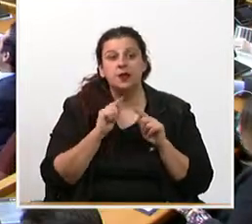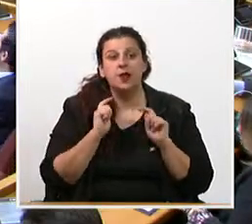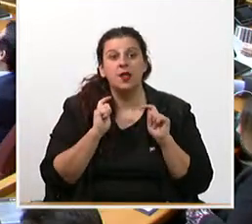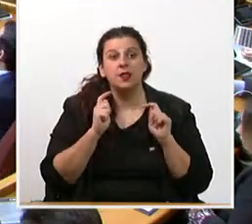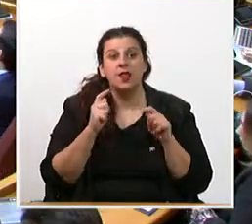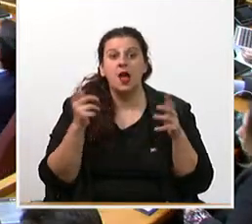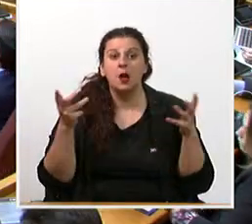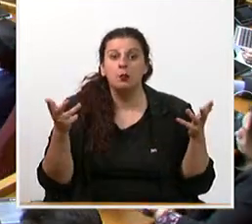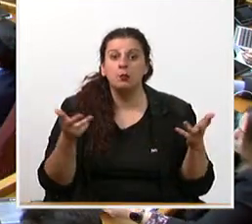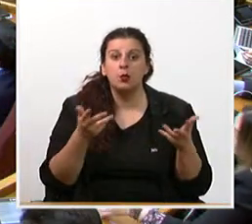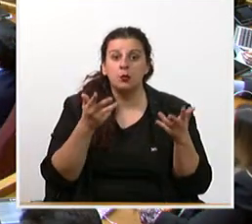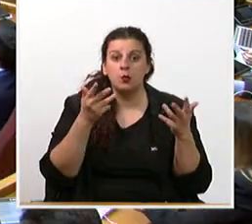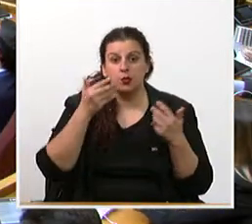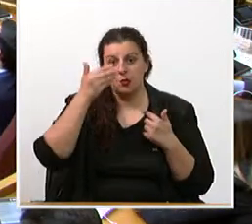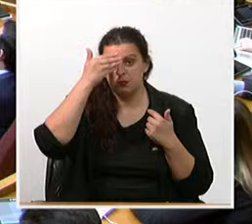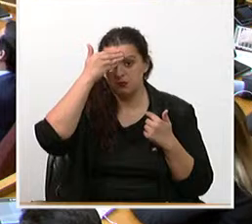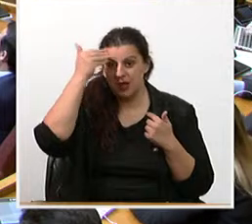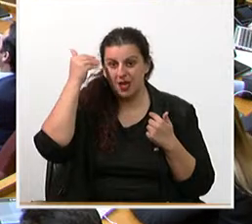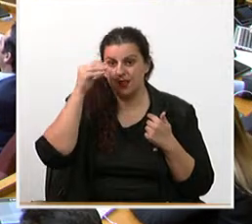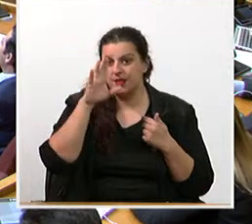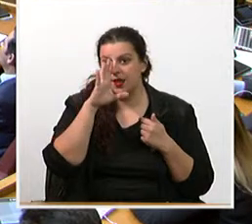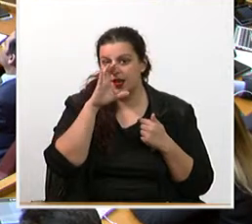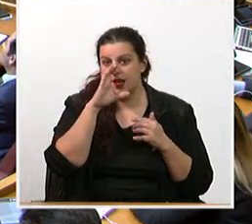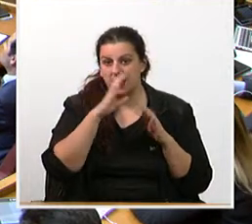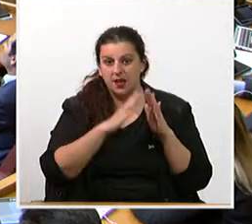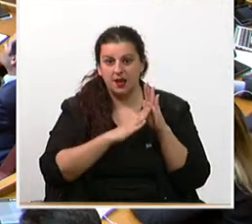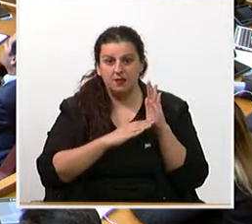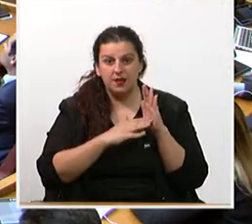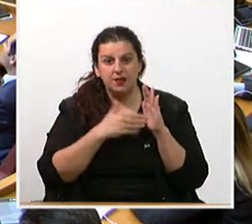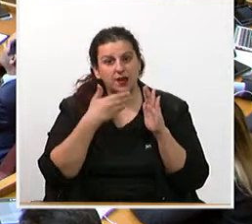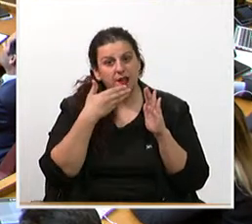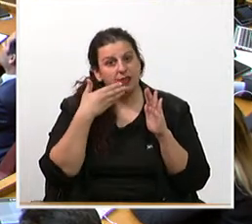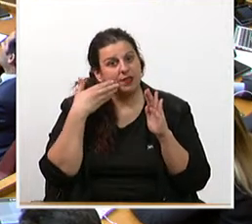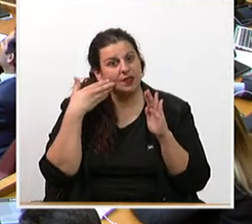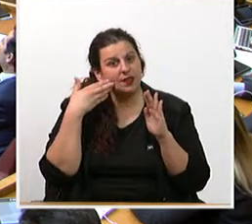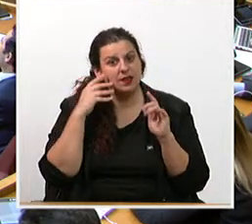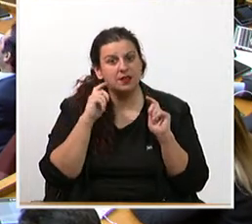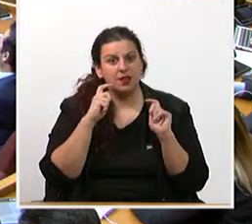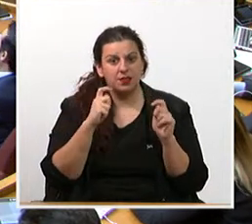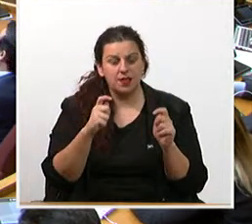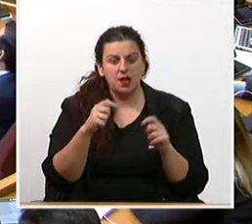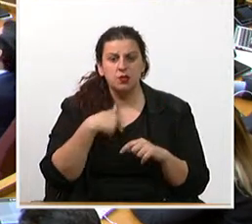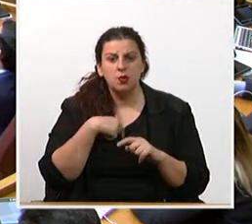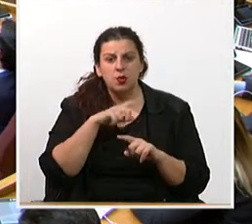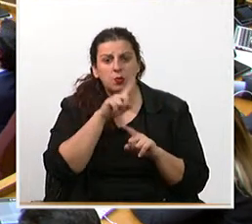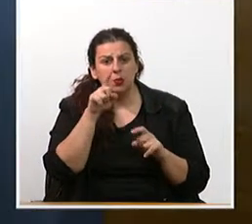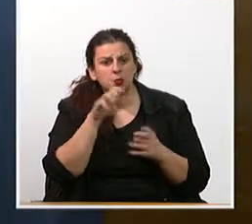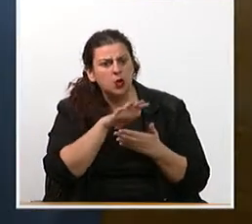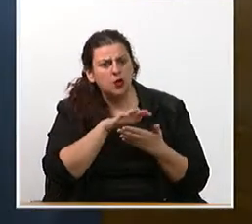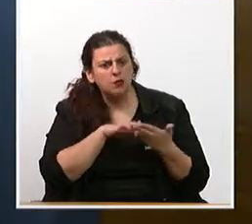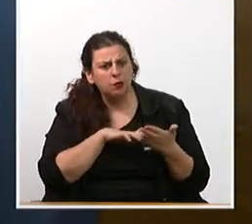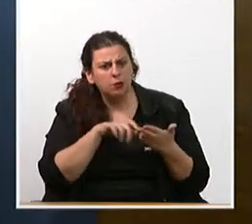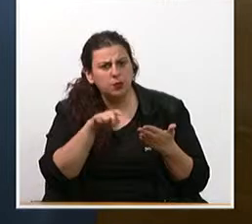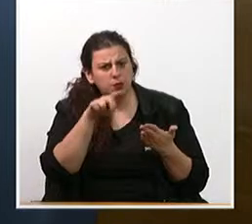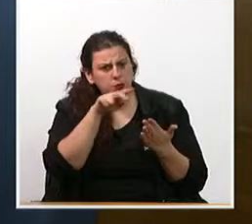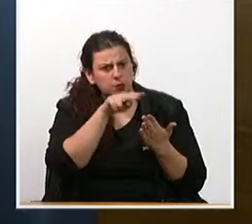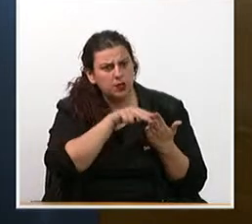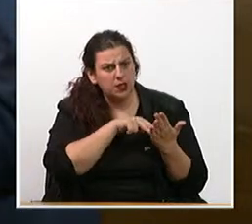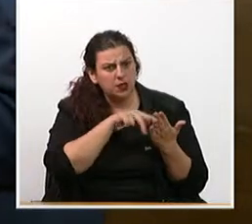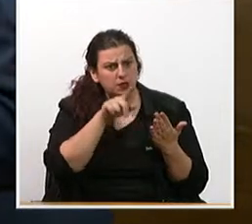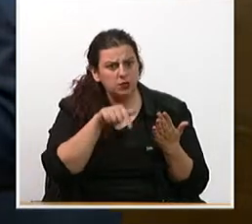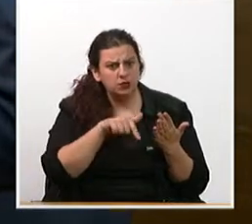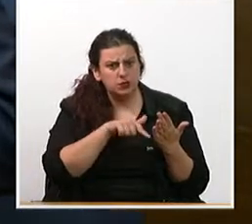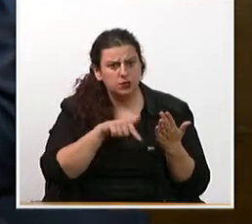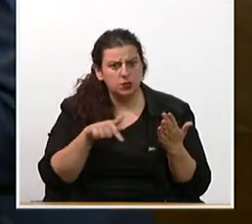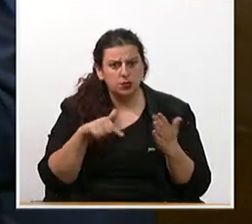promo que m a la tarona valenciana y dignificarla y yo me pregun informe vaar